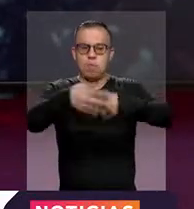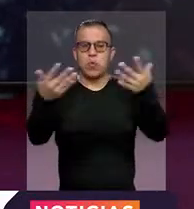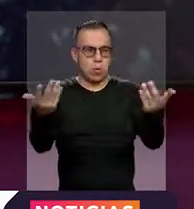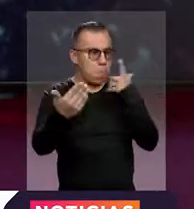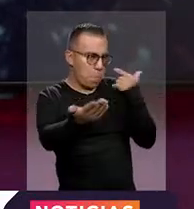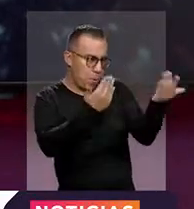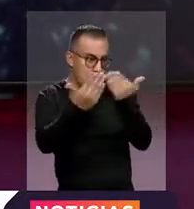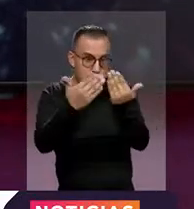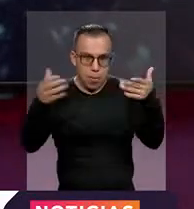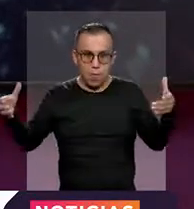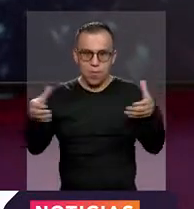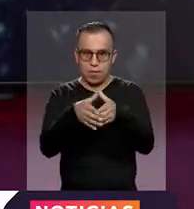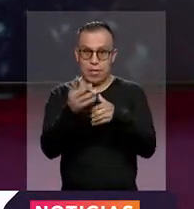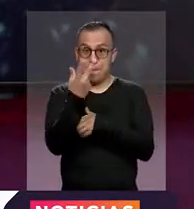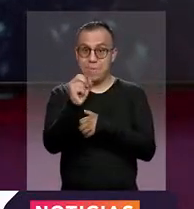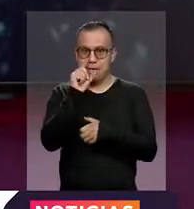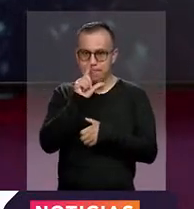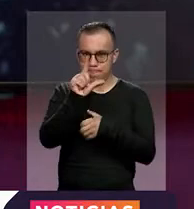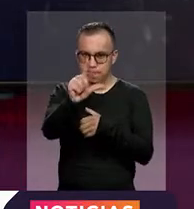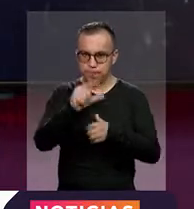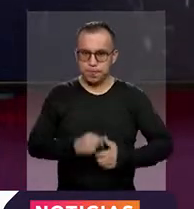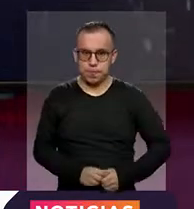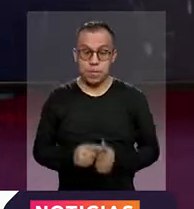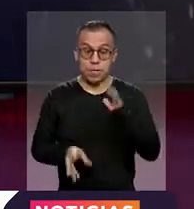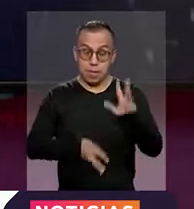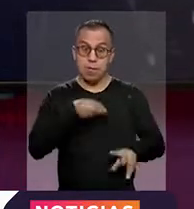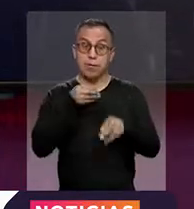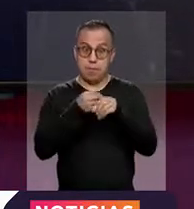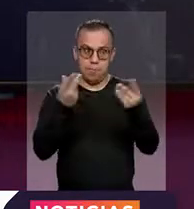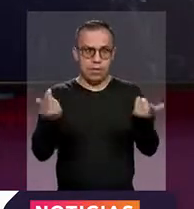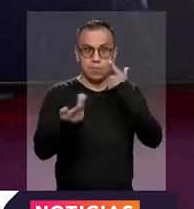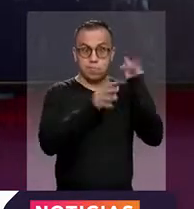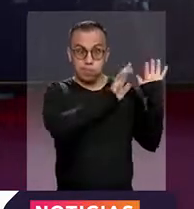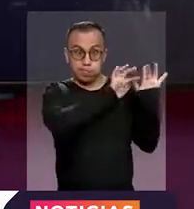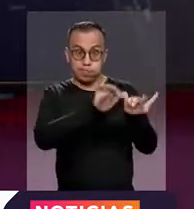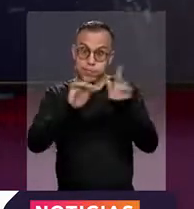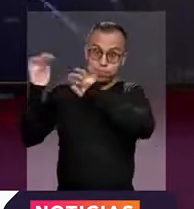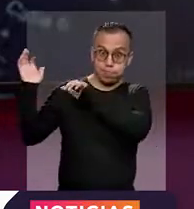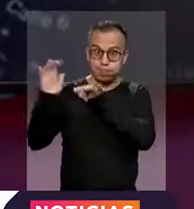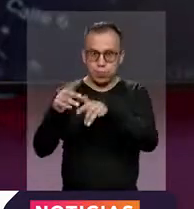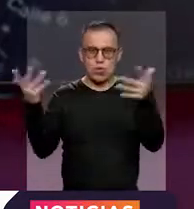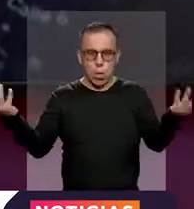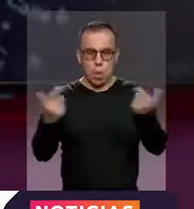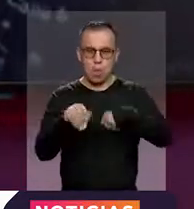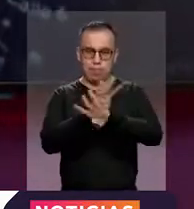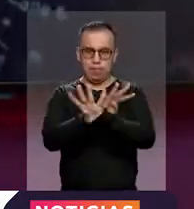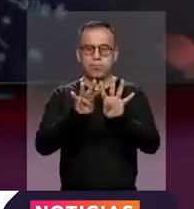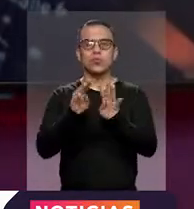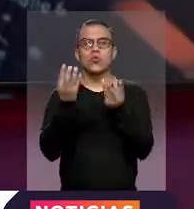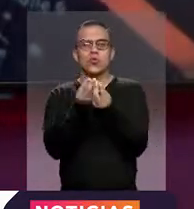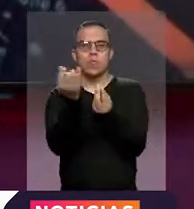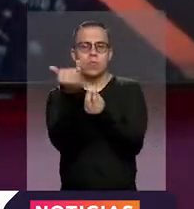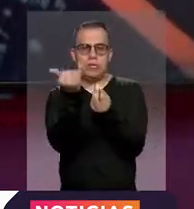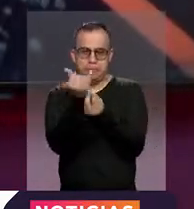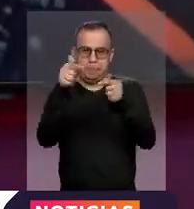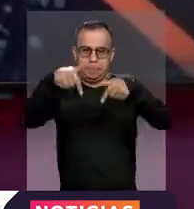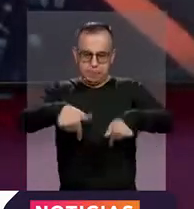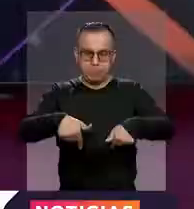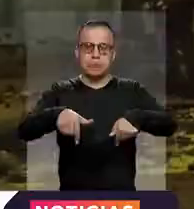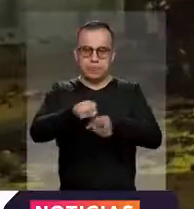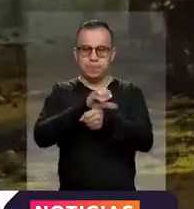convocadas para el próximo 20 de julio. Además, incluyen la llegada de grupos de primera línea de diferentes zonas del país a la